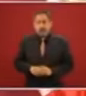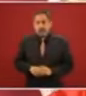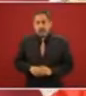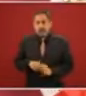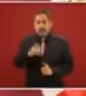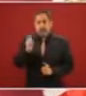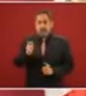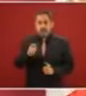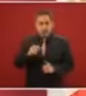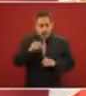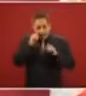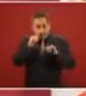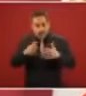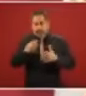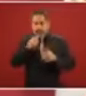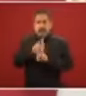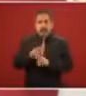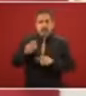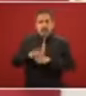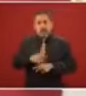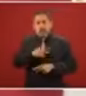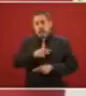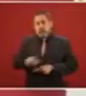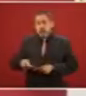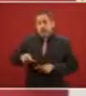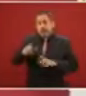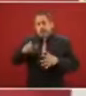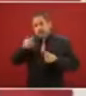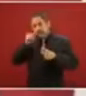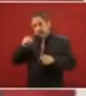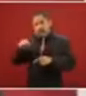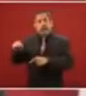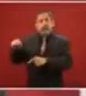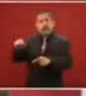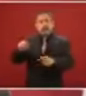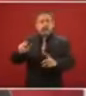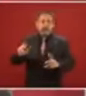que atienden a los niños más pobres de México.